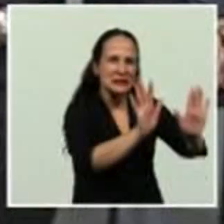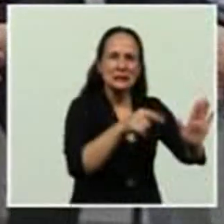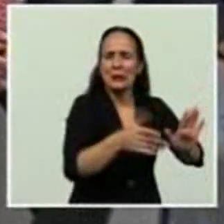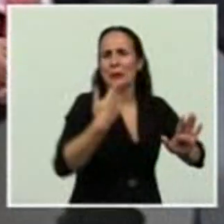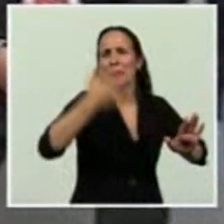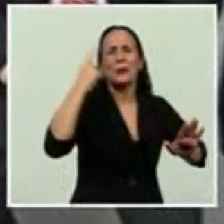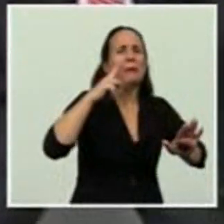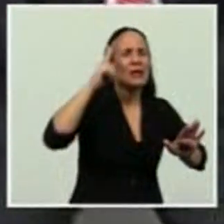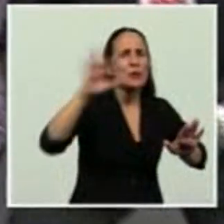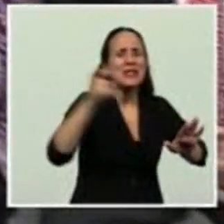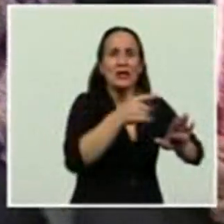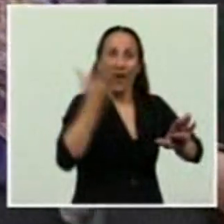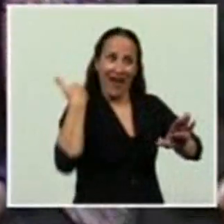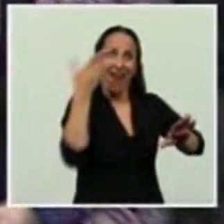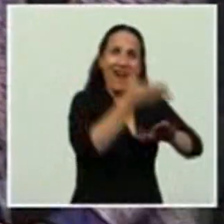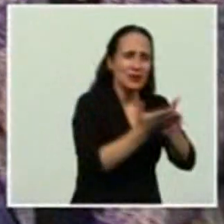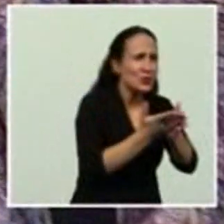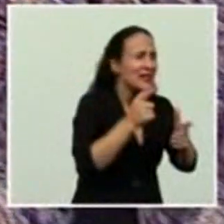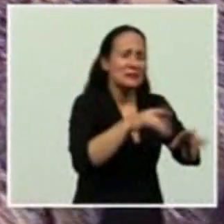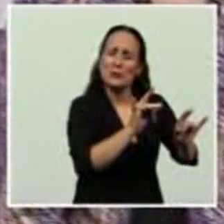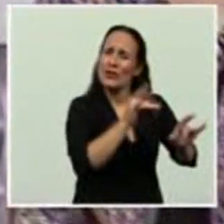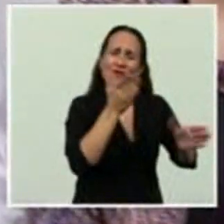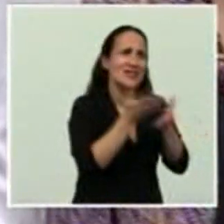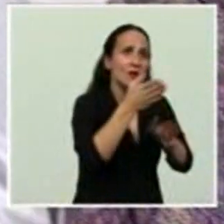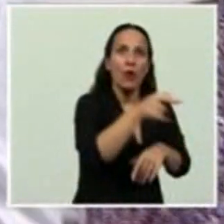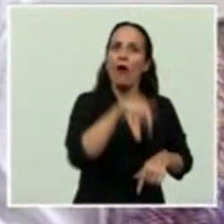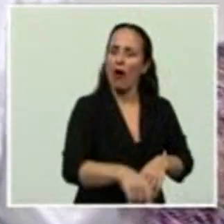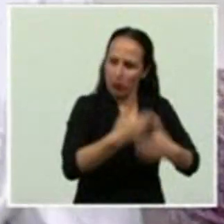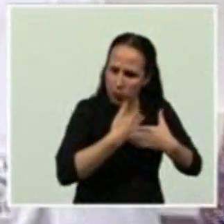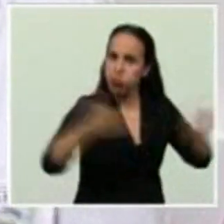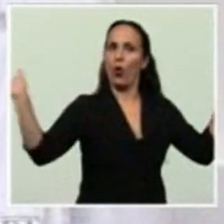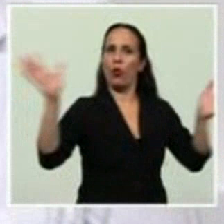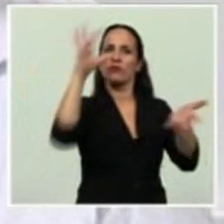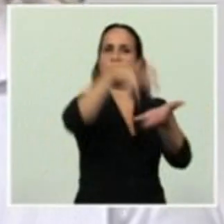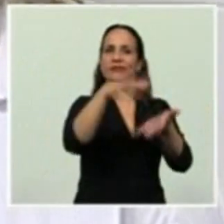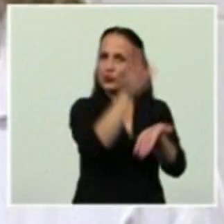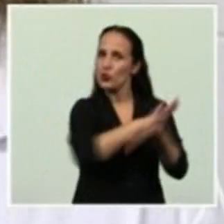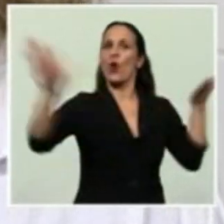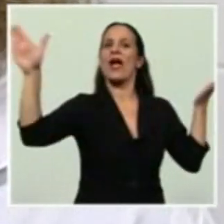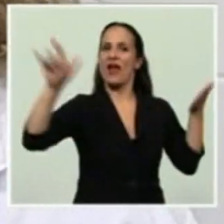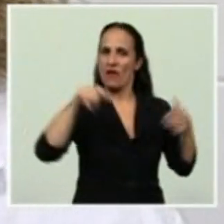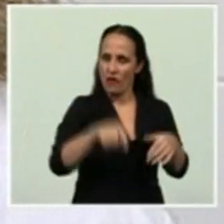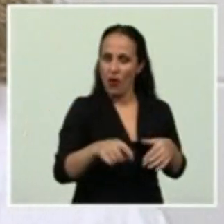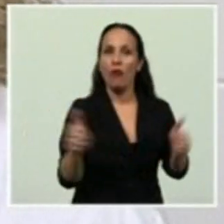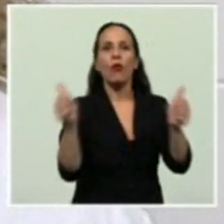prácticamente imposible estudiar en él y hoy estamos inaugurando su nueva sede y junto al doctor mansur junto a la